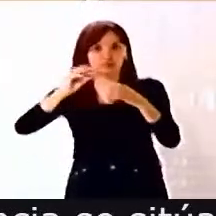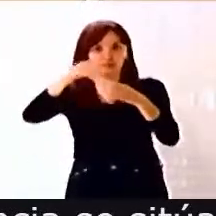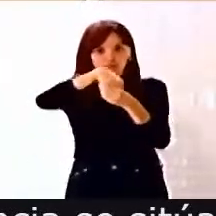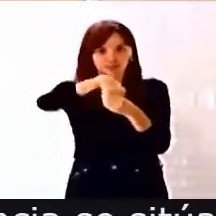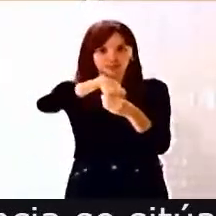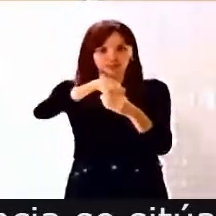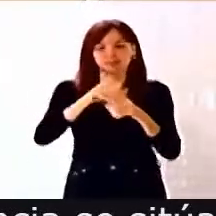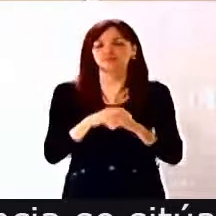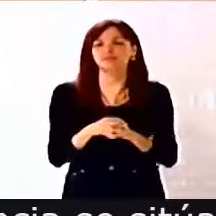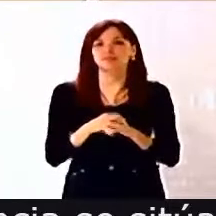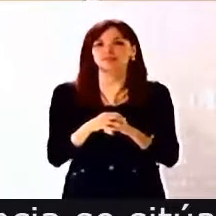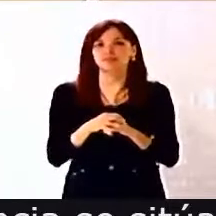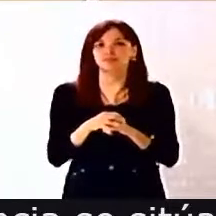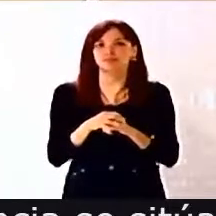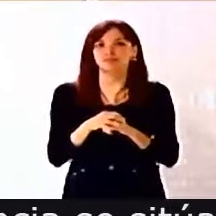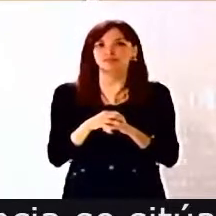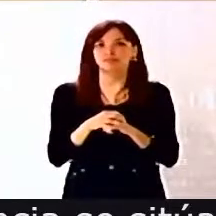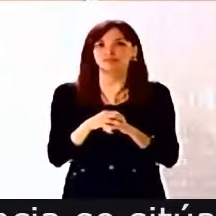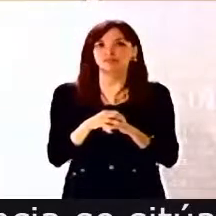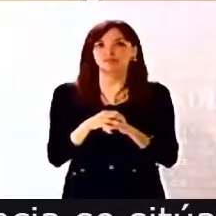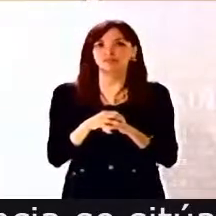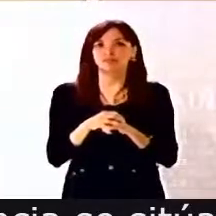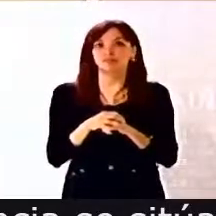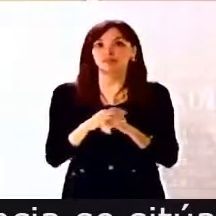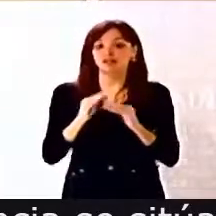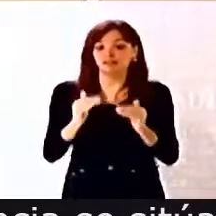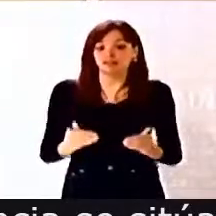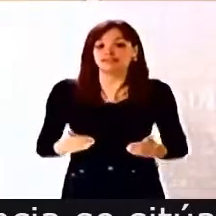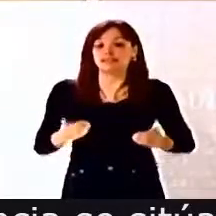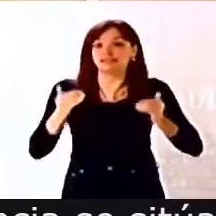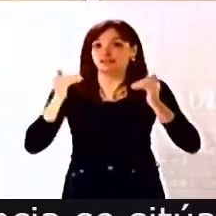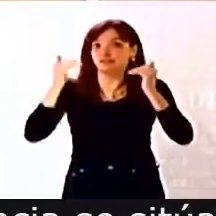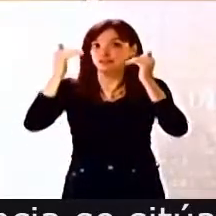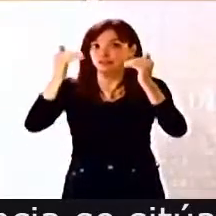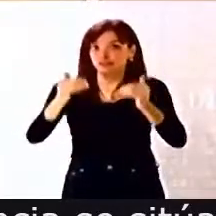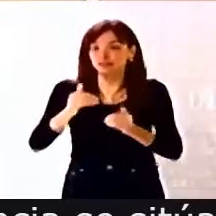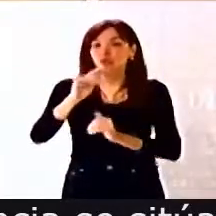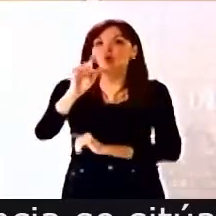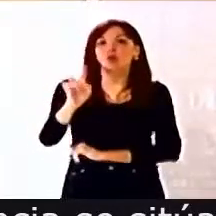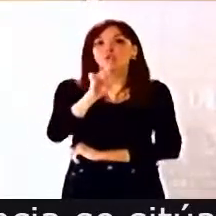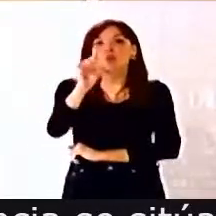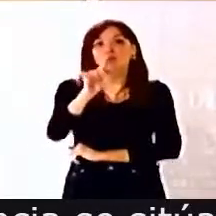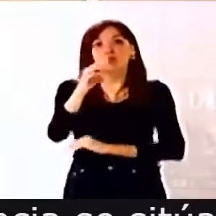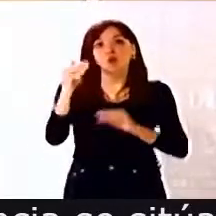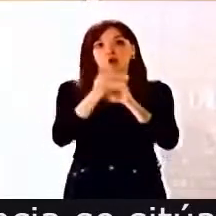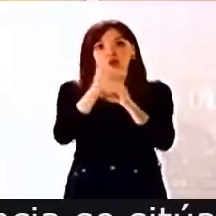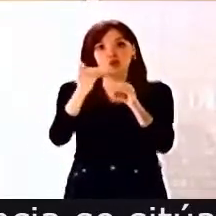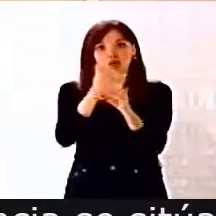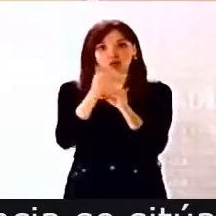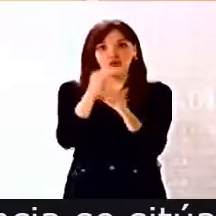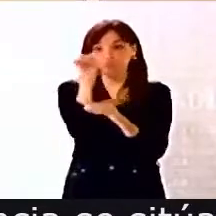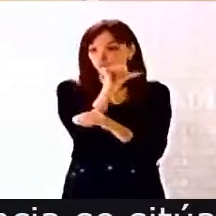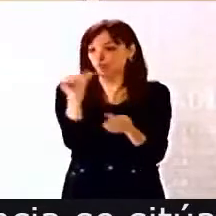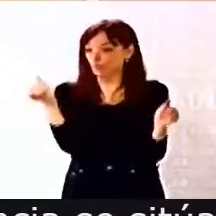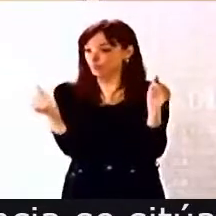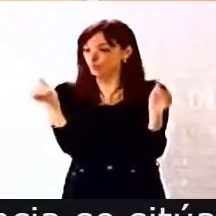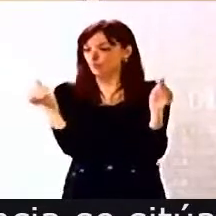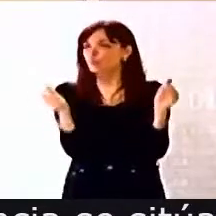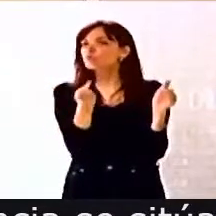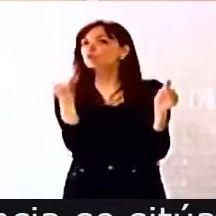La siguiente semana, que es la del 1 de octubre, se sitúa en